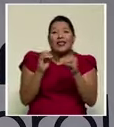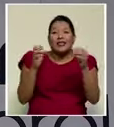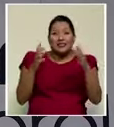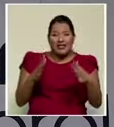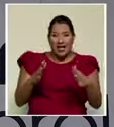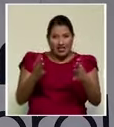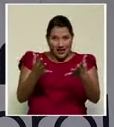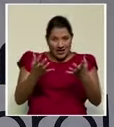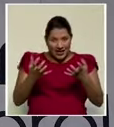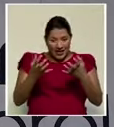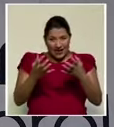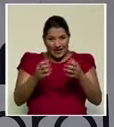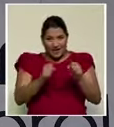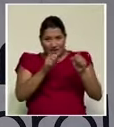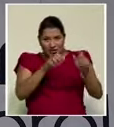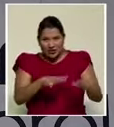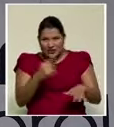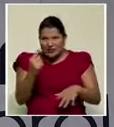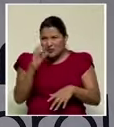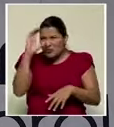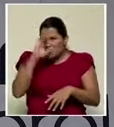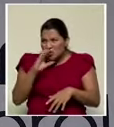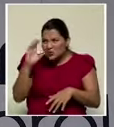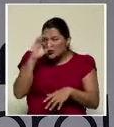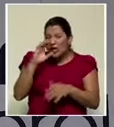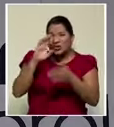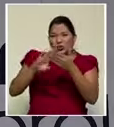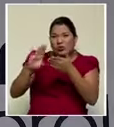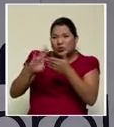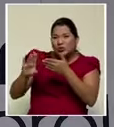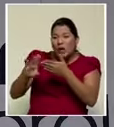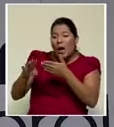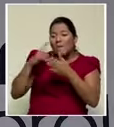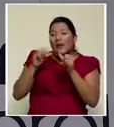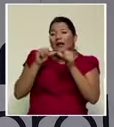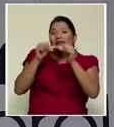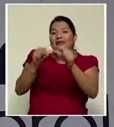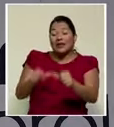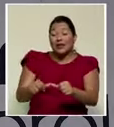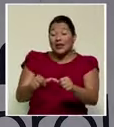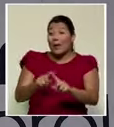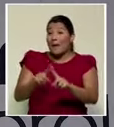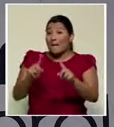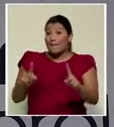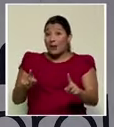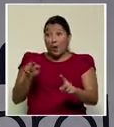que trata de buscar cualquier justificación, y aquí no habiendo ni una razón legal ni una razón